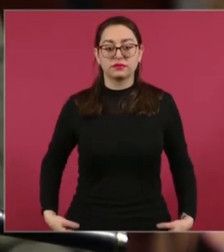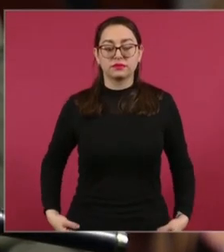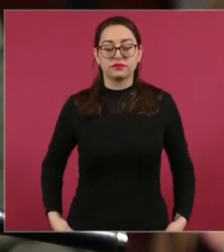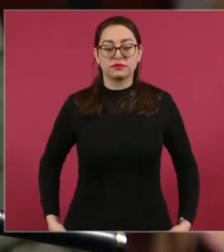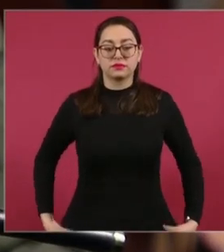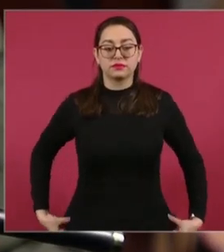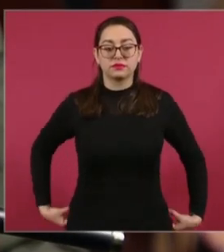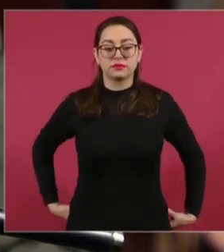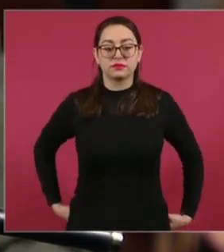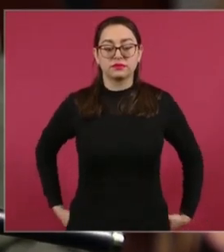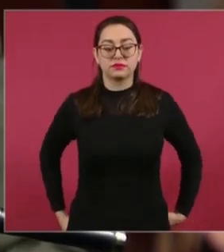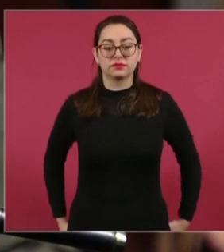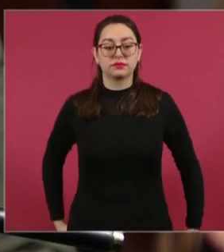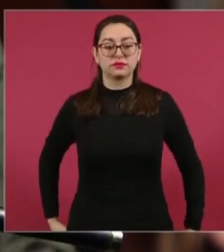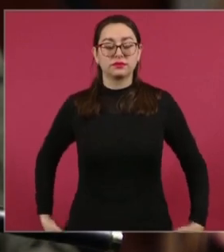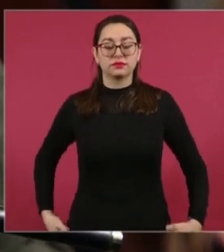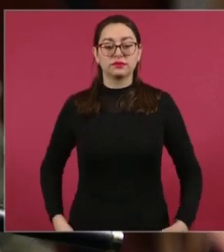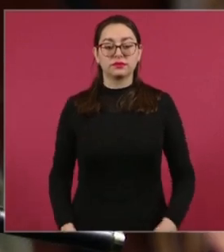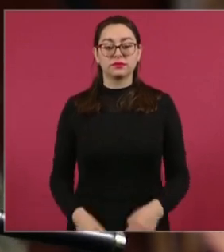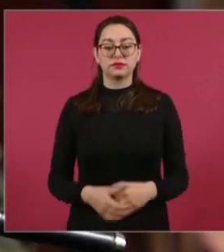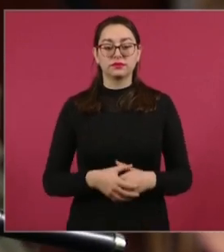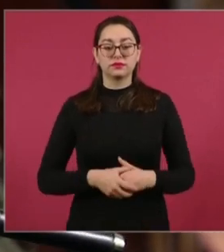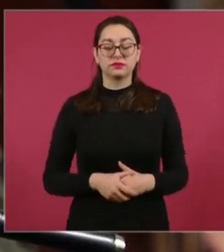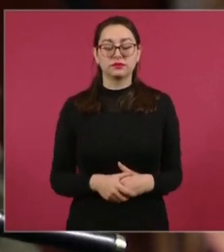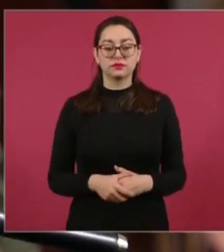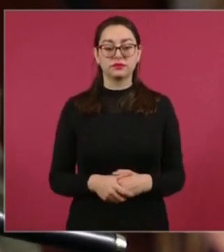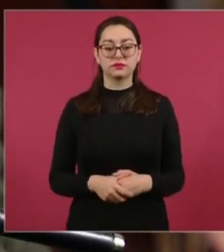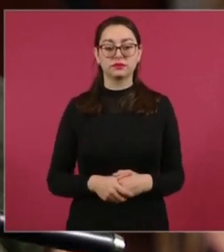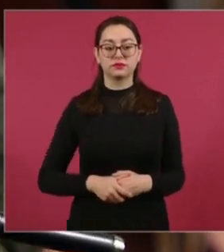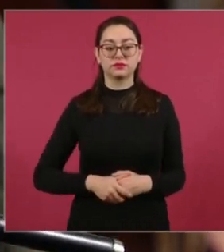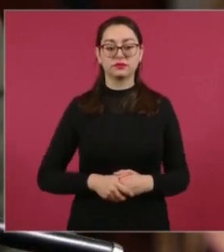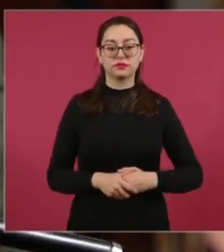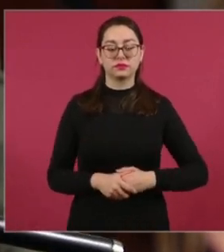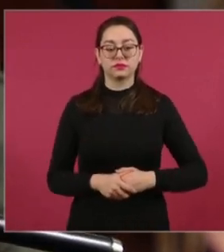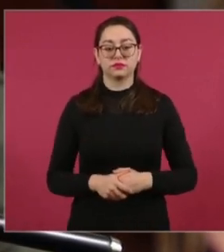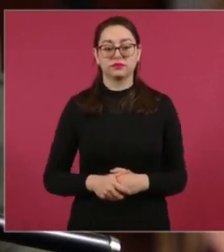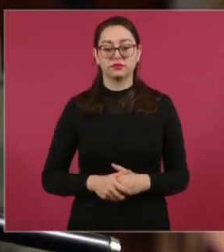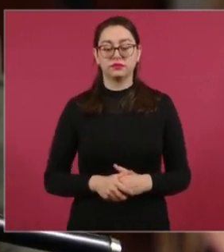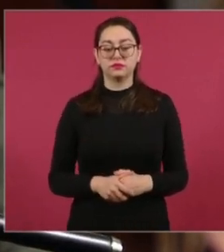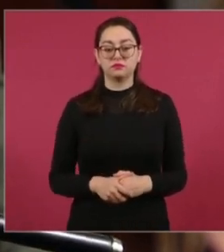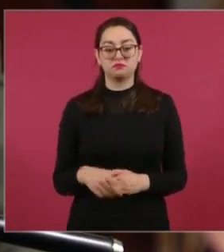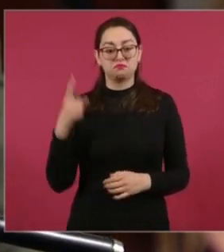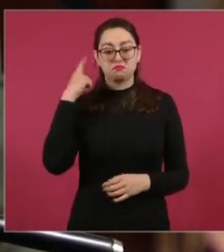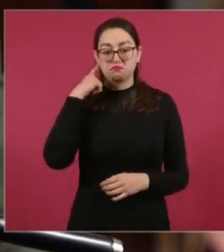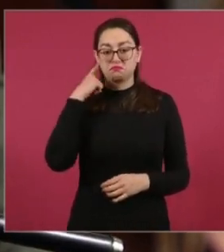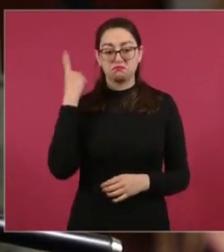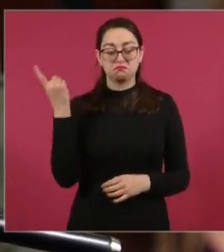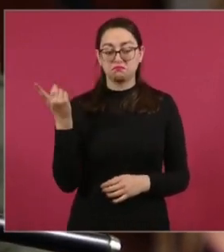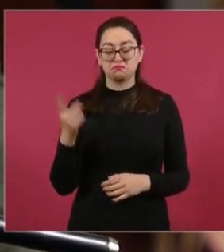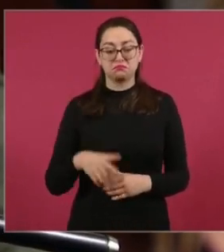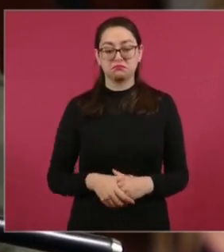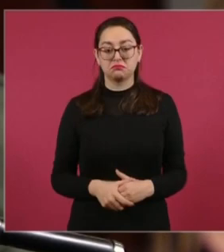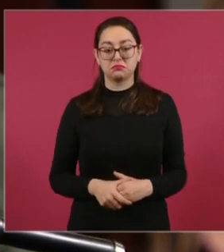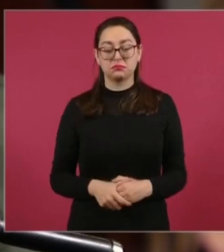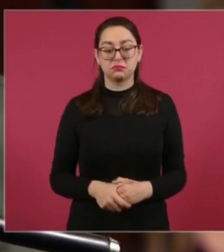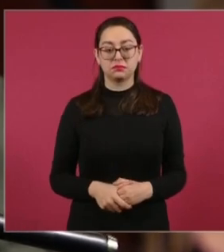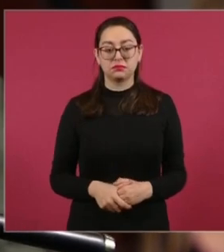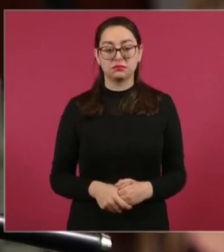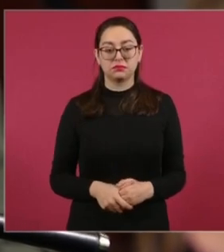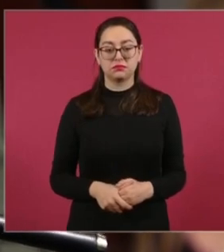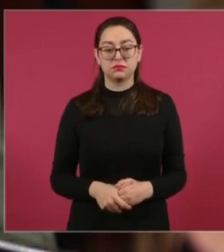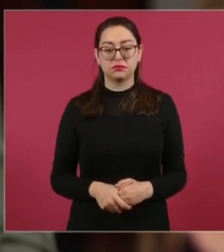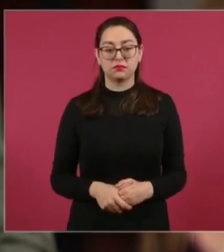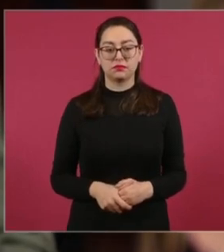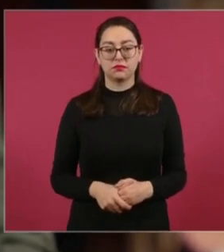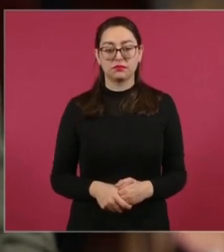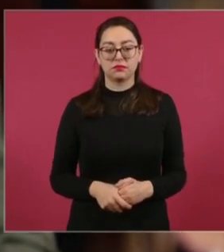correcto. Hay una gran diferencia entre lo reportado por Tim Golden, precisamente esto, y las afirmaciones